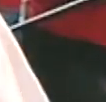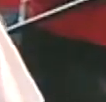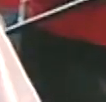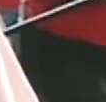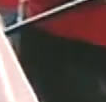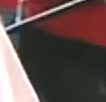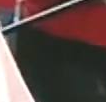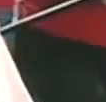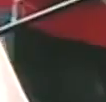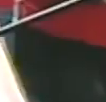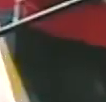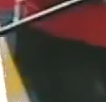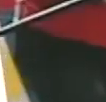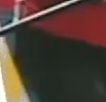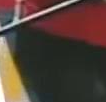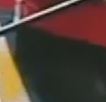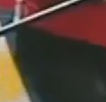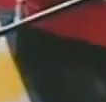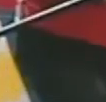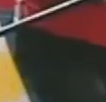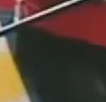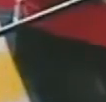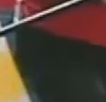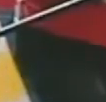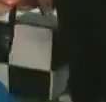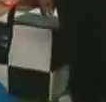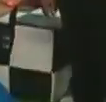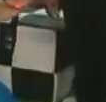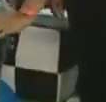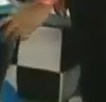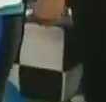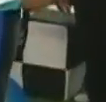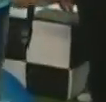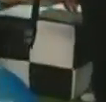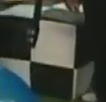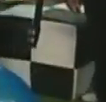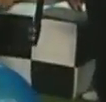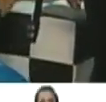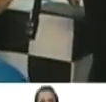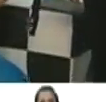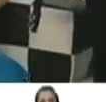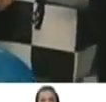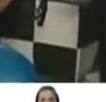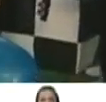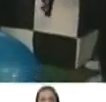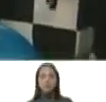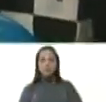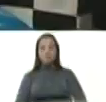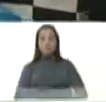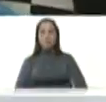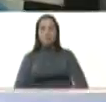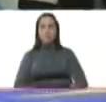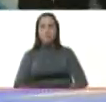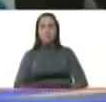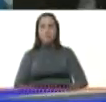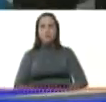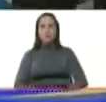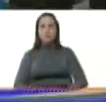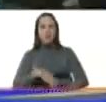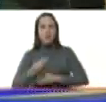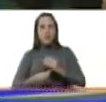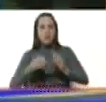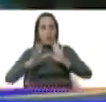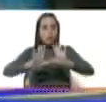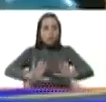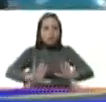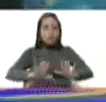Al correcto. Muy bien. Y luego entonces vamos a hacer el gato. Sí, por favor. Vamos a hacer el gato, nos ponemos en cuatro puntos. El